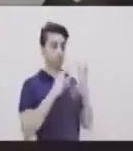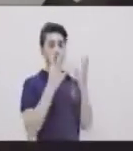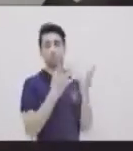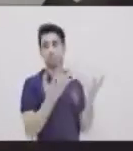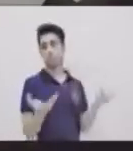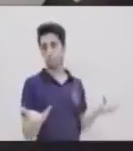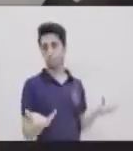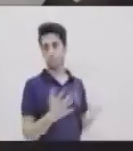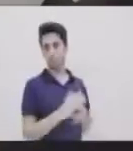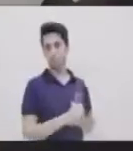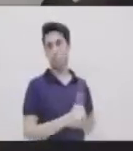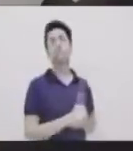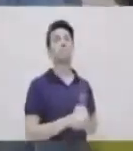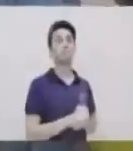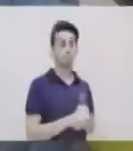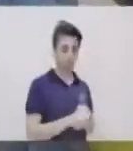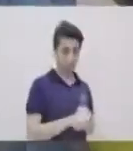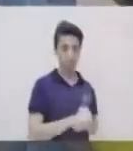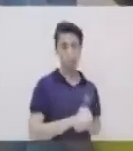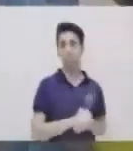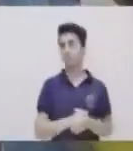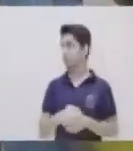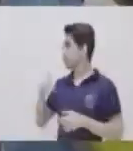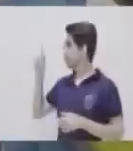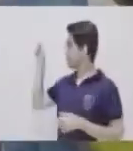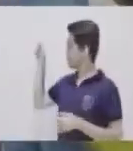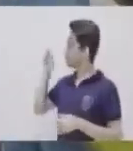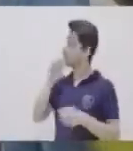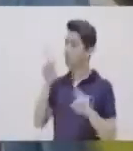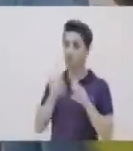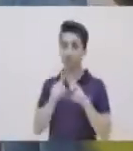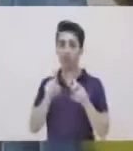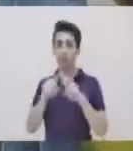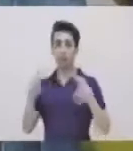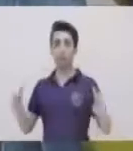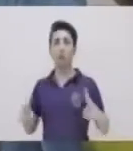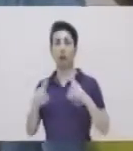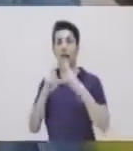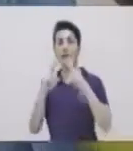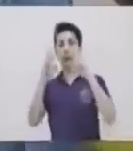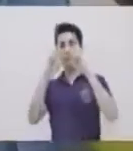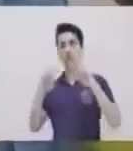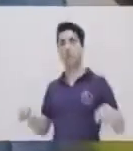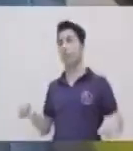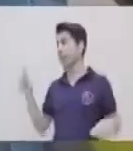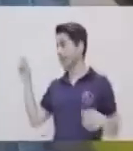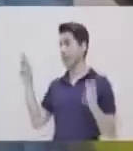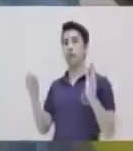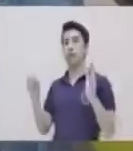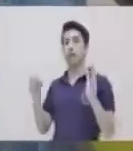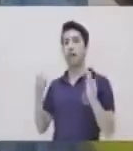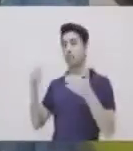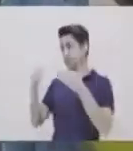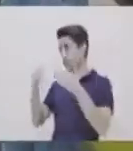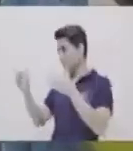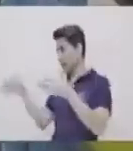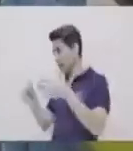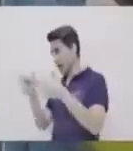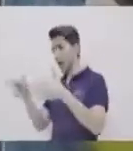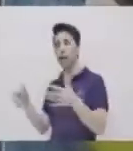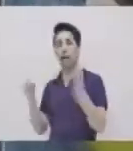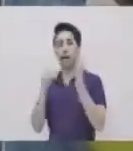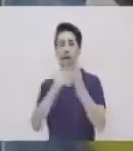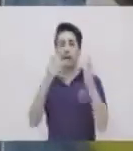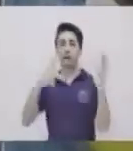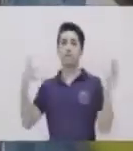nuestras casas. Definitivamente. En este espacio también vamos a encontrar el quetzal. Es un ave, o es una de las pocas aves que